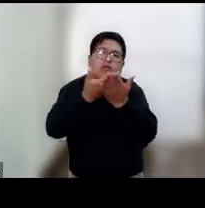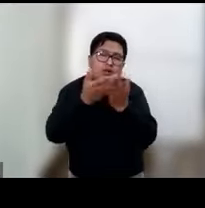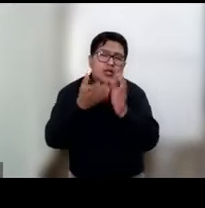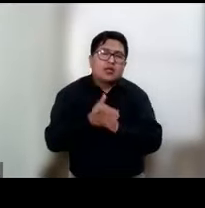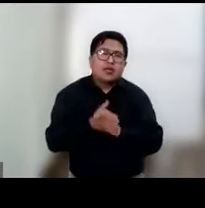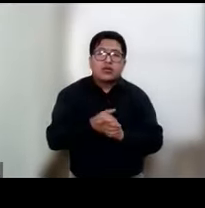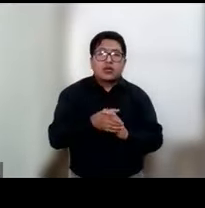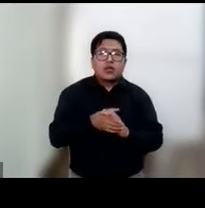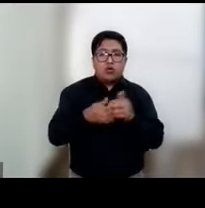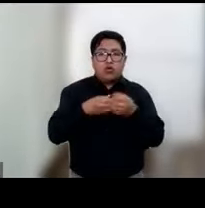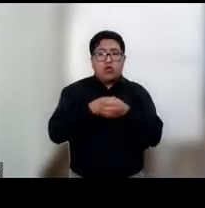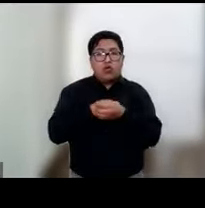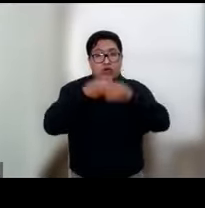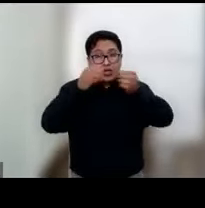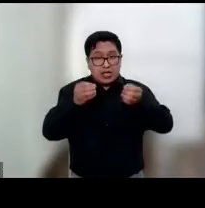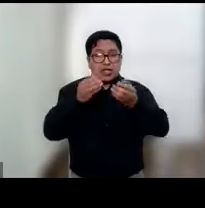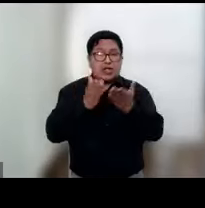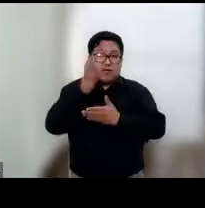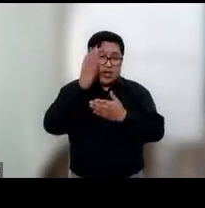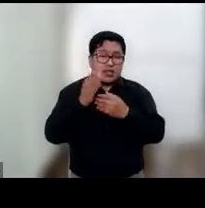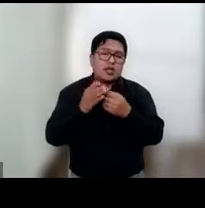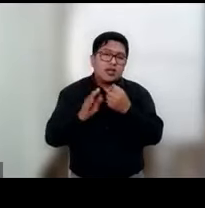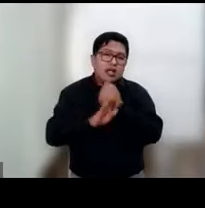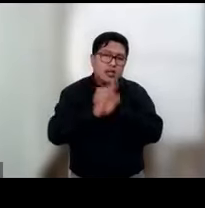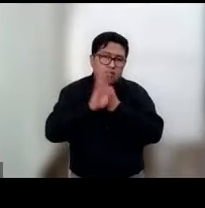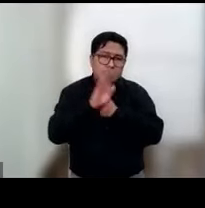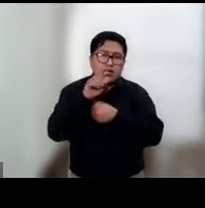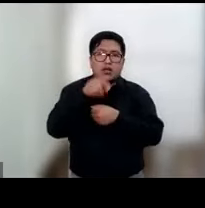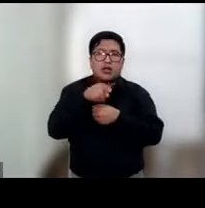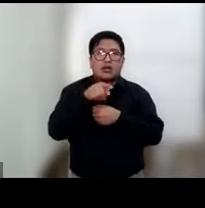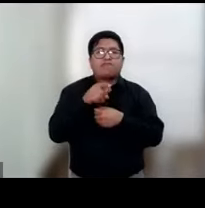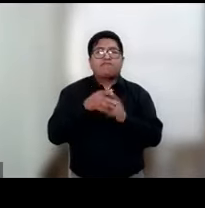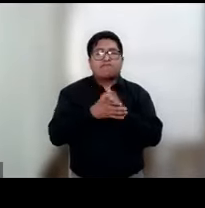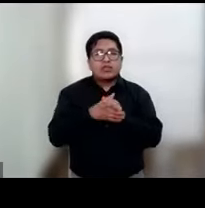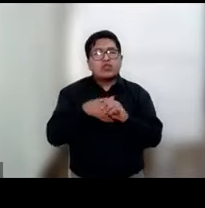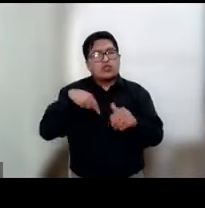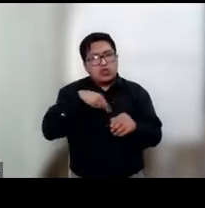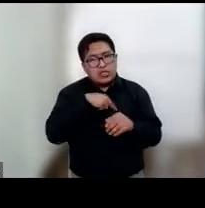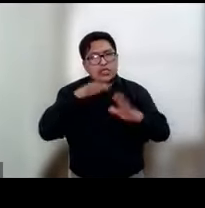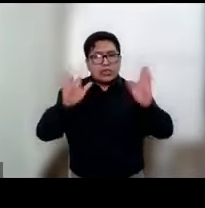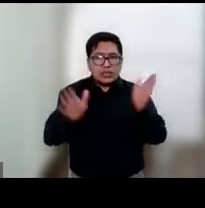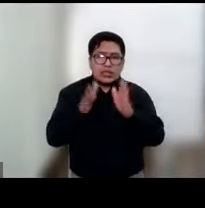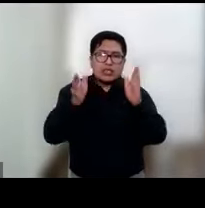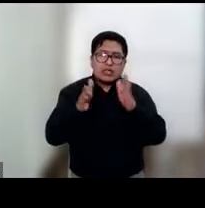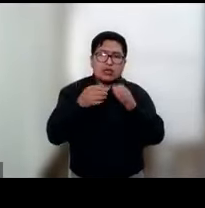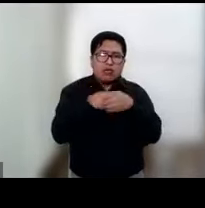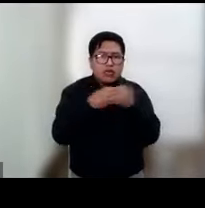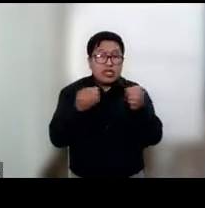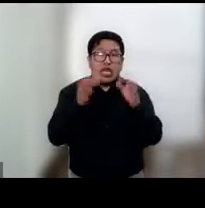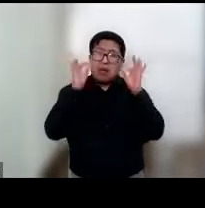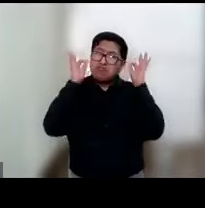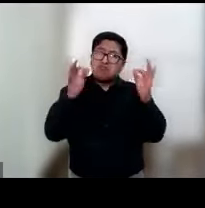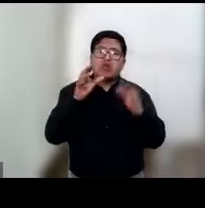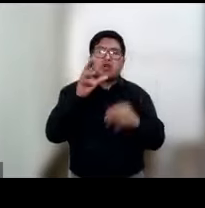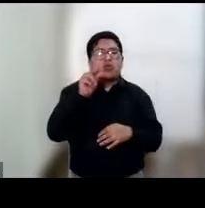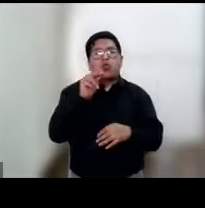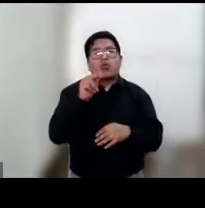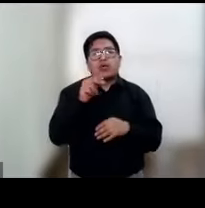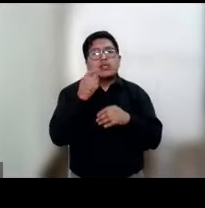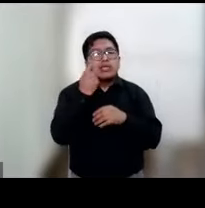vf lamentablemente no es ni siquiera lo óptimo es lo bueno es lo bueno es el